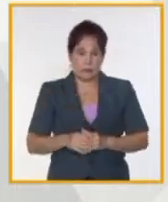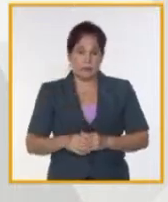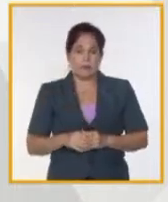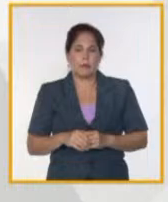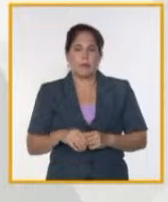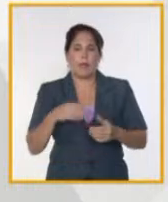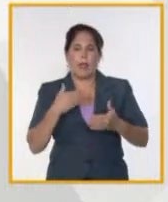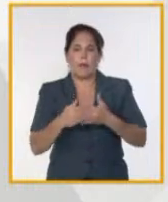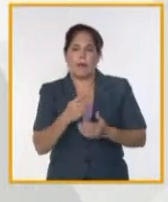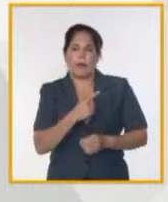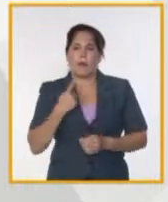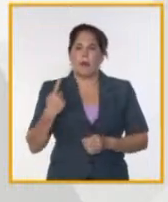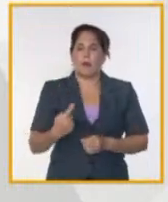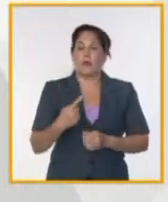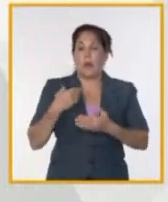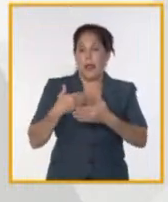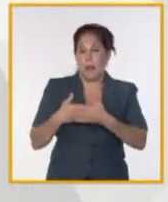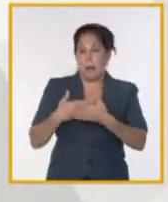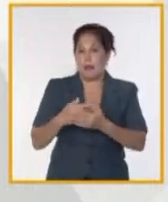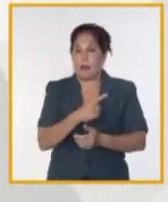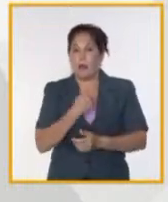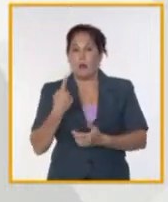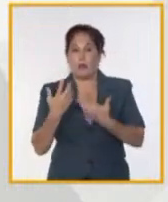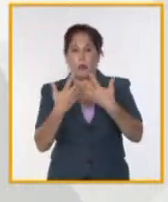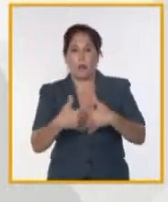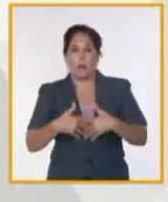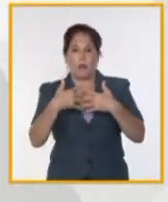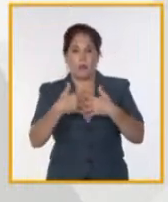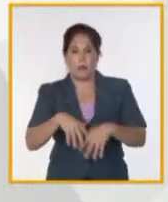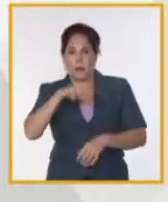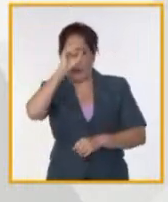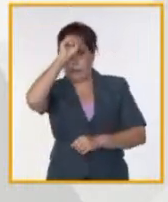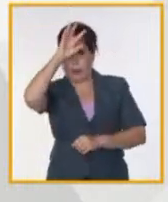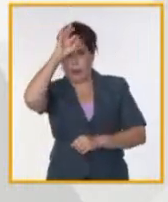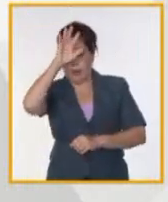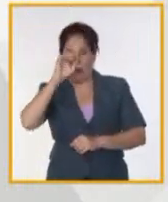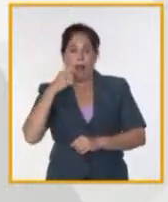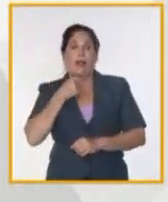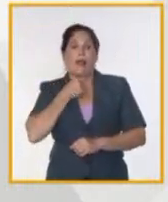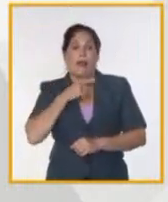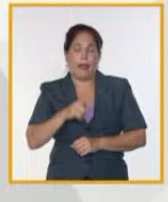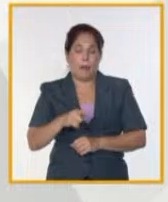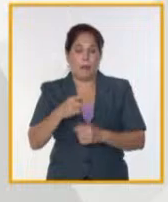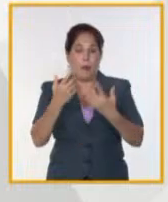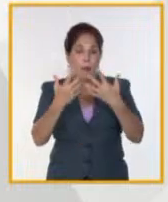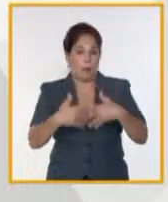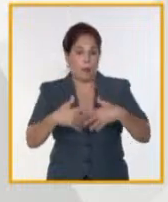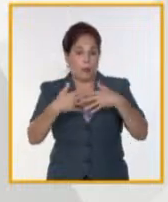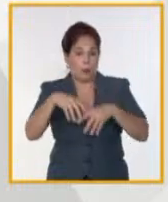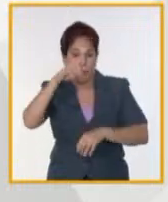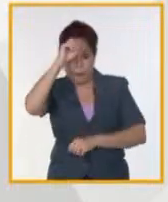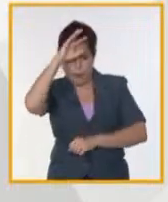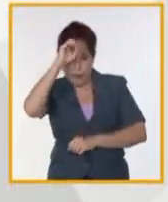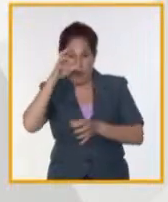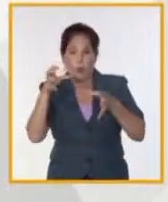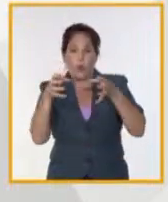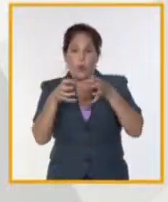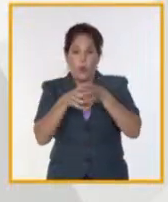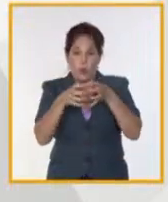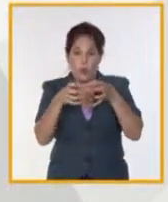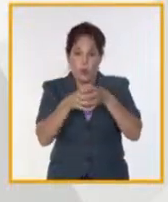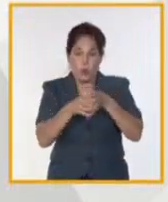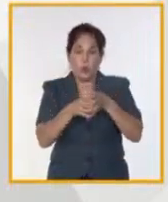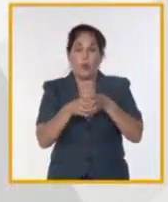empresas y nuestras unidades que procesan minerales. Para procesar esos minerales, el grupo Geominsal tiene